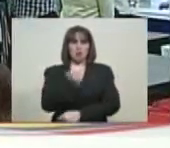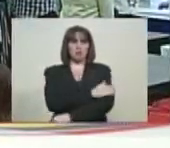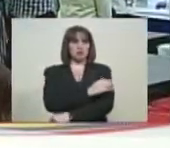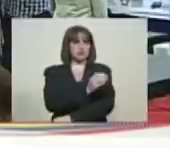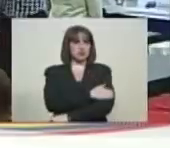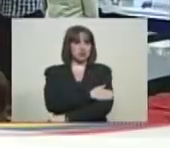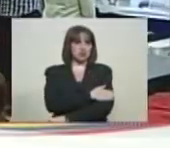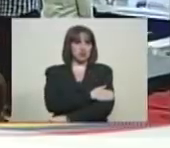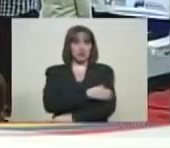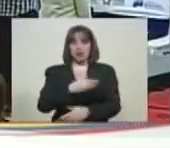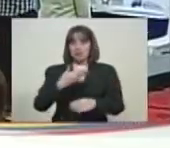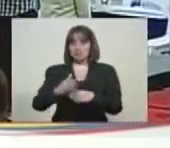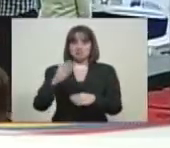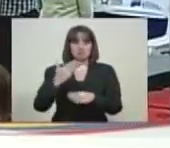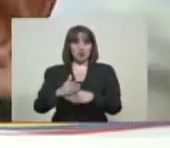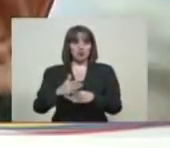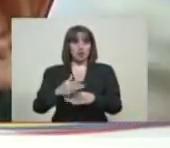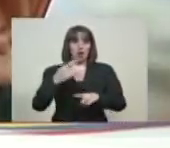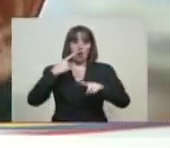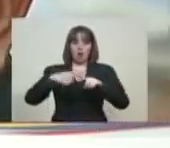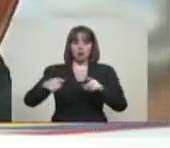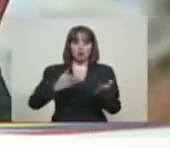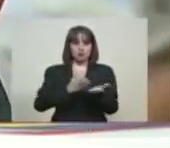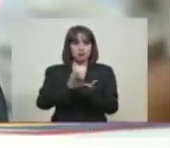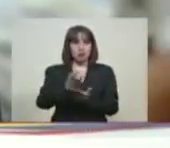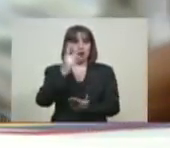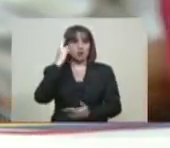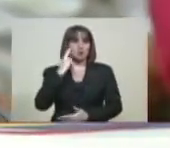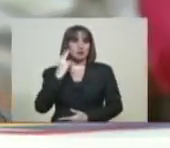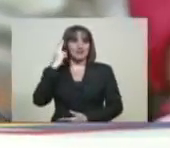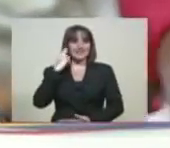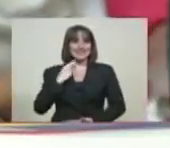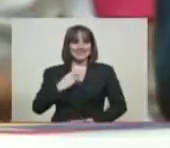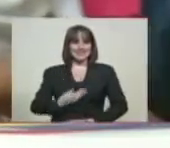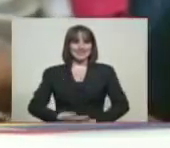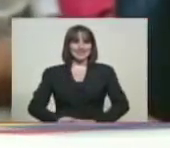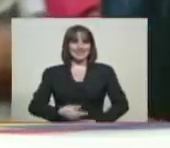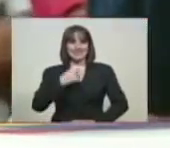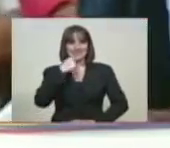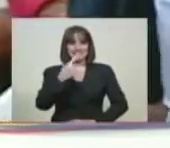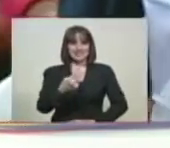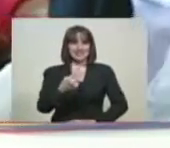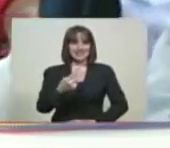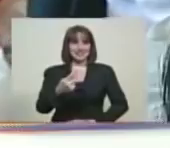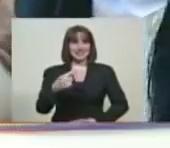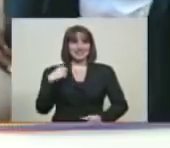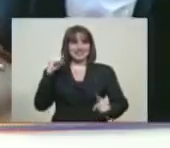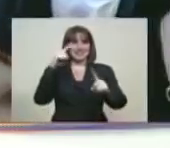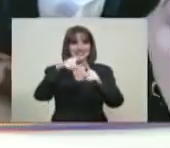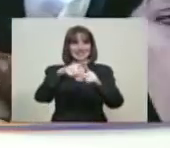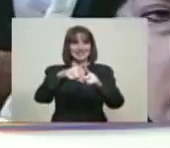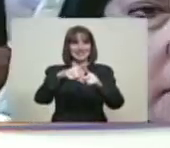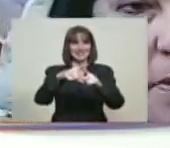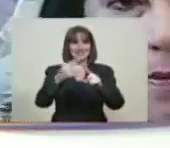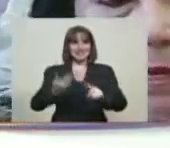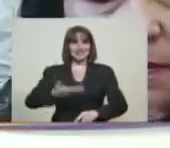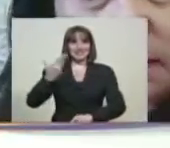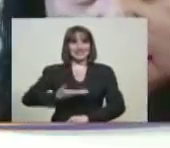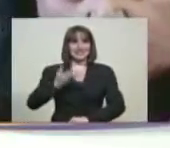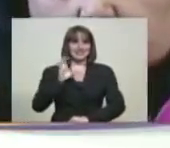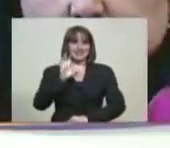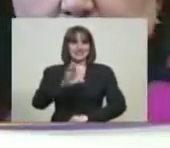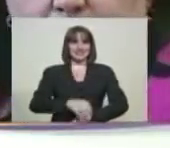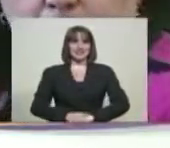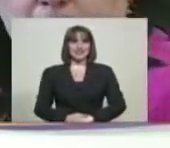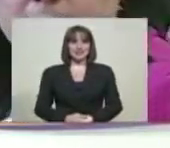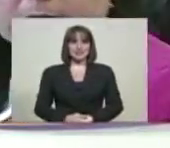de las corrientes revolucionarias y bolivariana y decirles tenemos un gran reto en este país